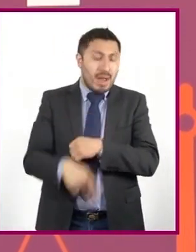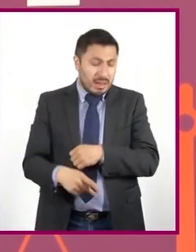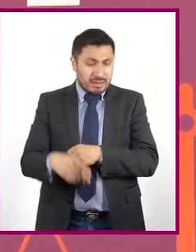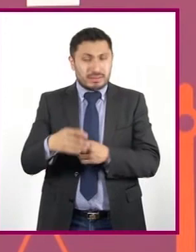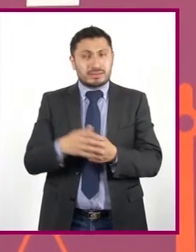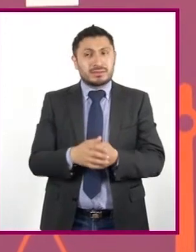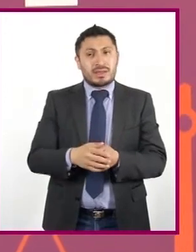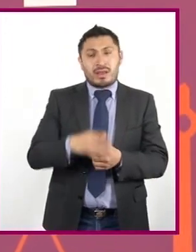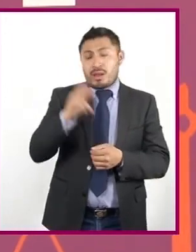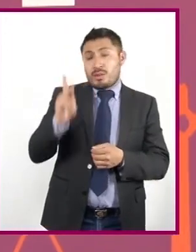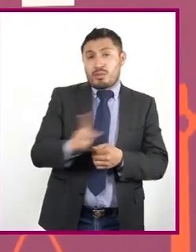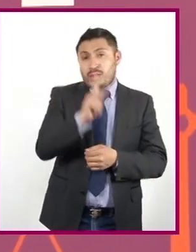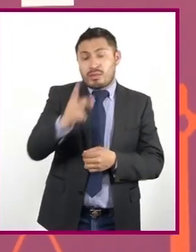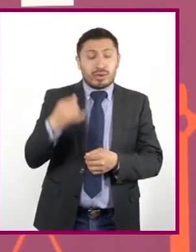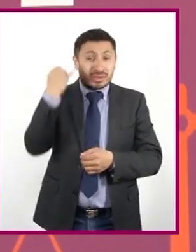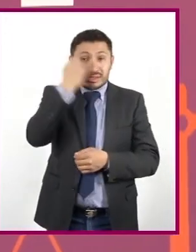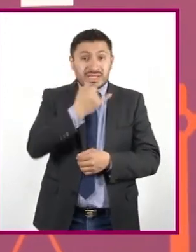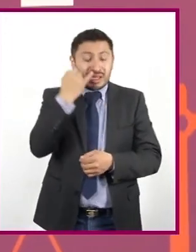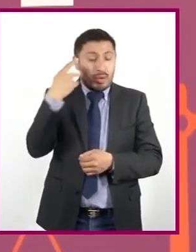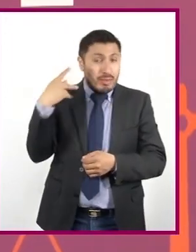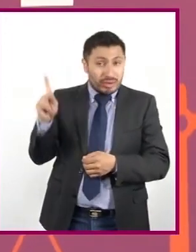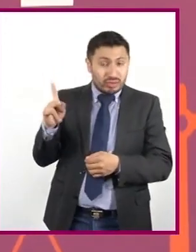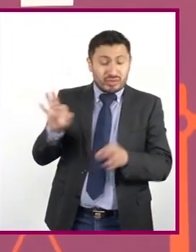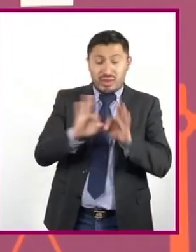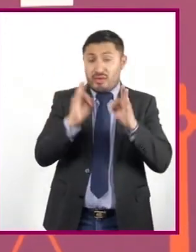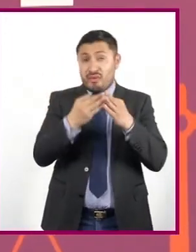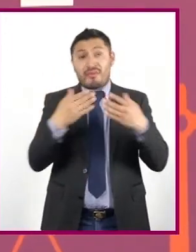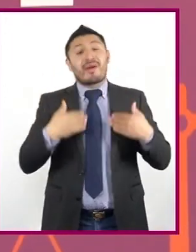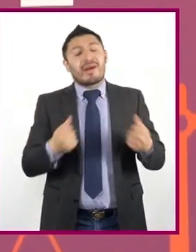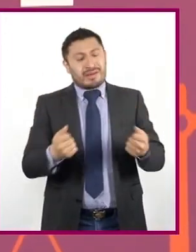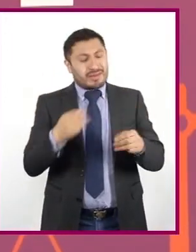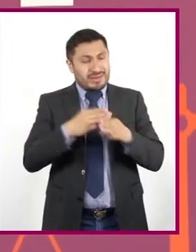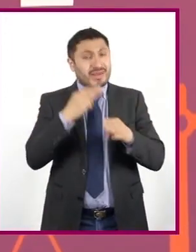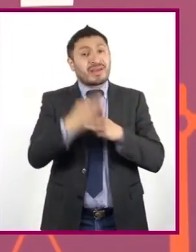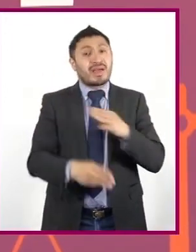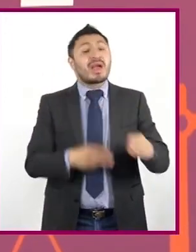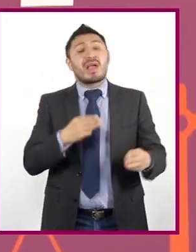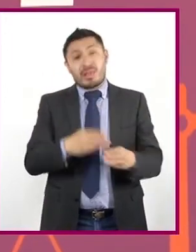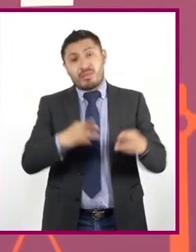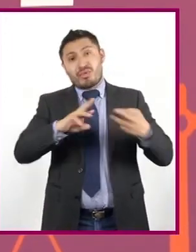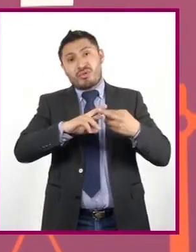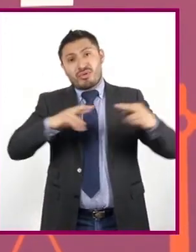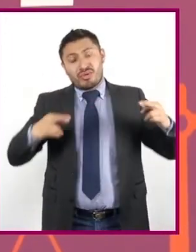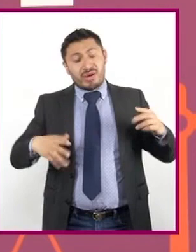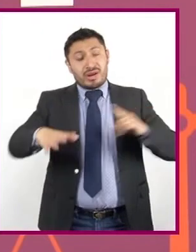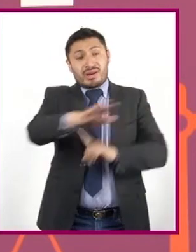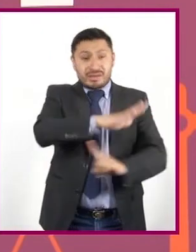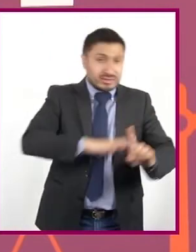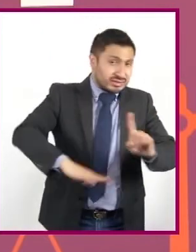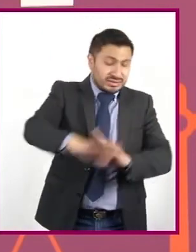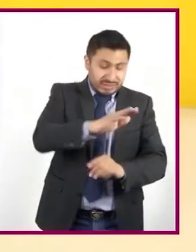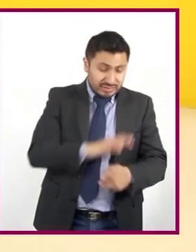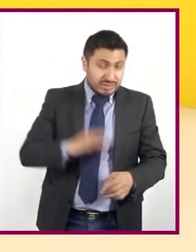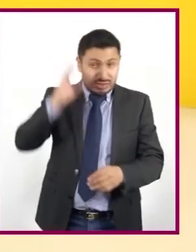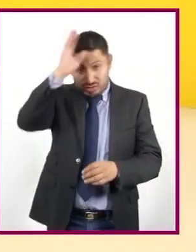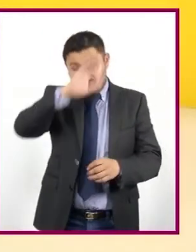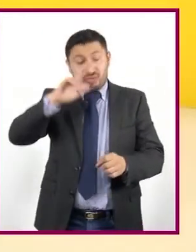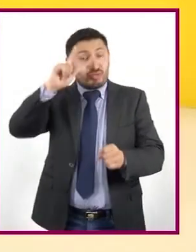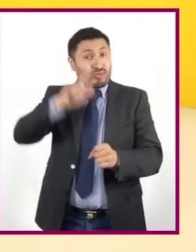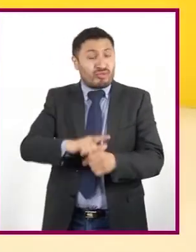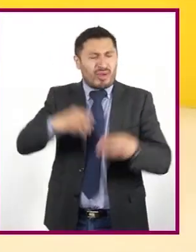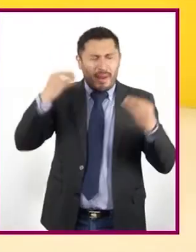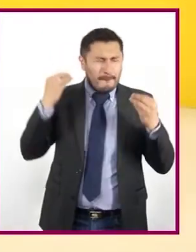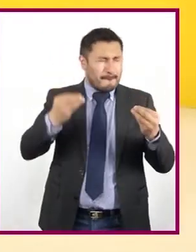pueblos tienen una lengua propia, una forma de entender y ver el mundo, de relacionarse con el medio. Su cultura es